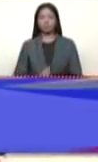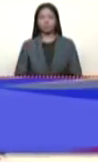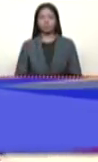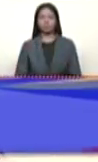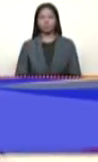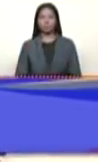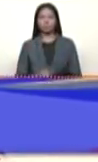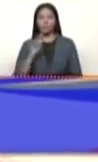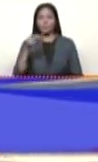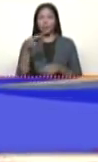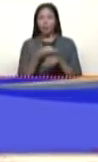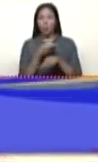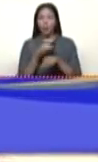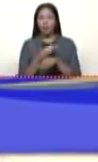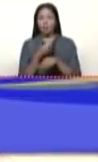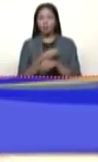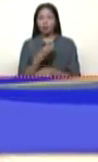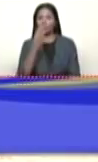compañero gobernador